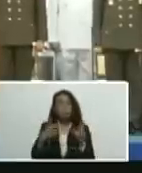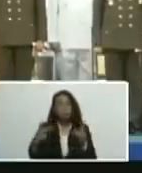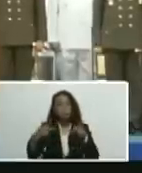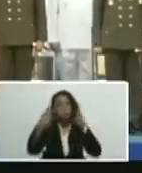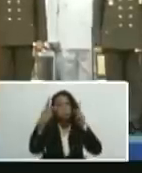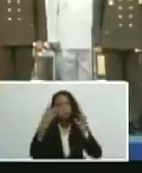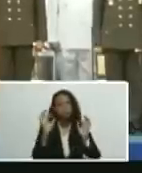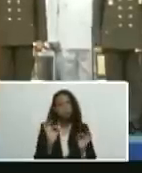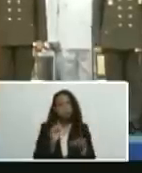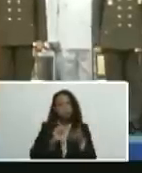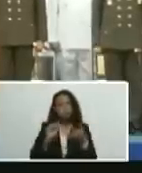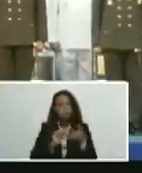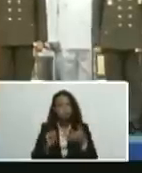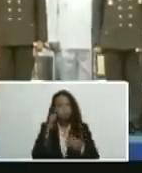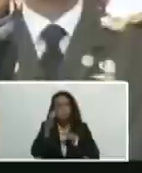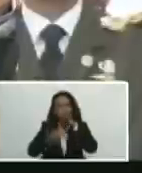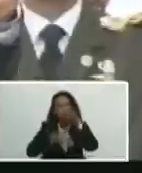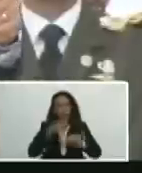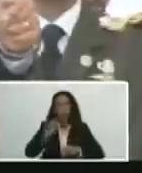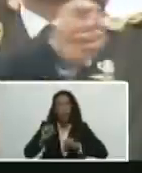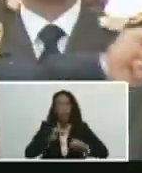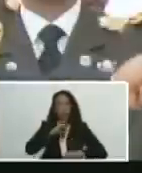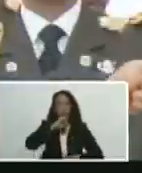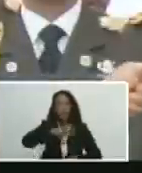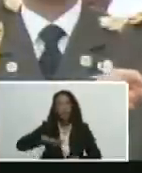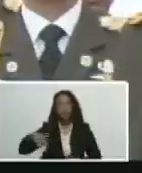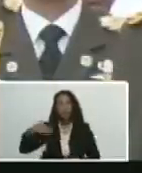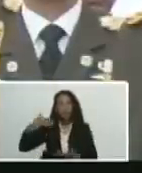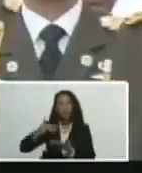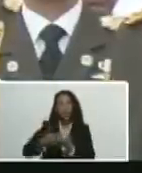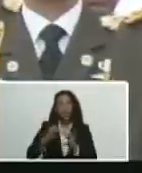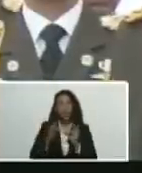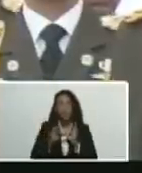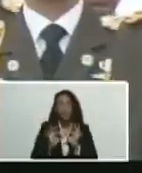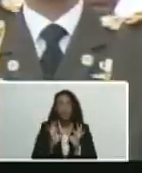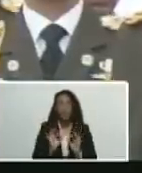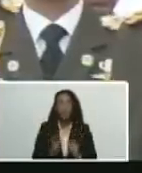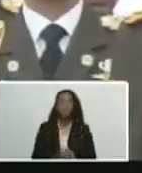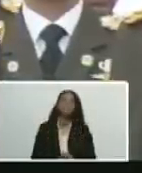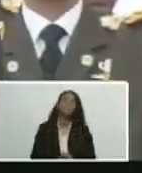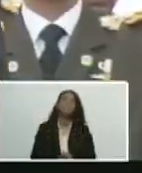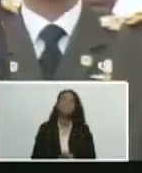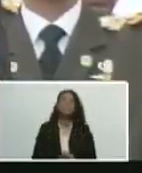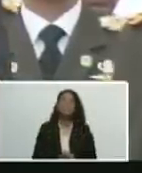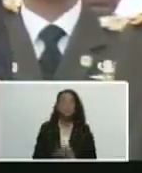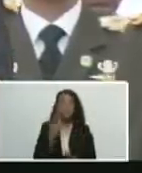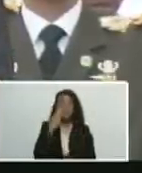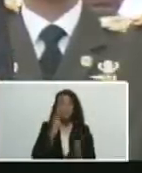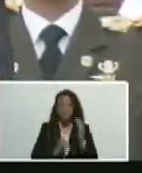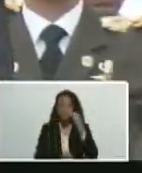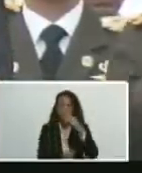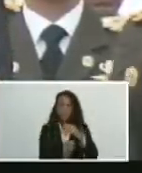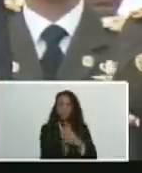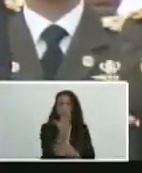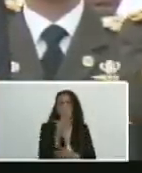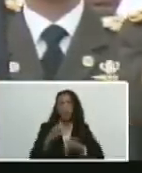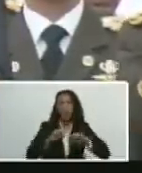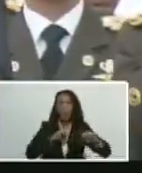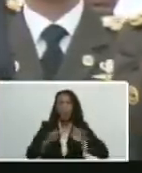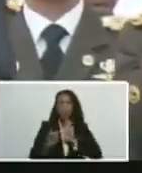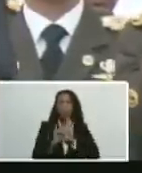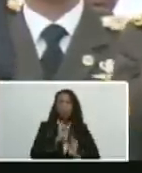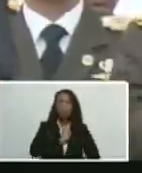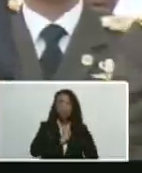como un elemento fundamental del momento histórico que estamos viviendo, el surgimiento de una nueva